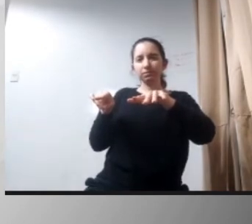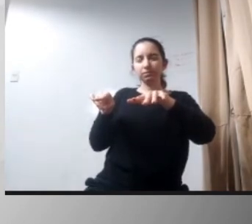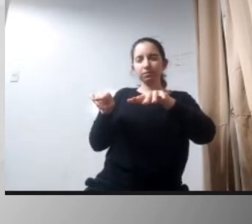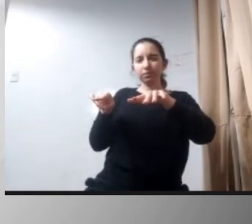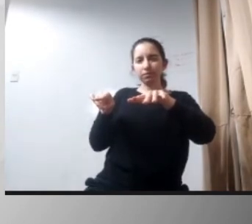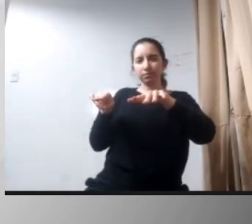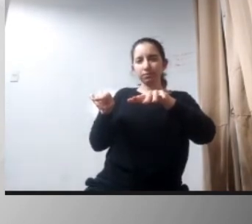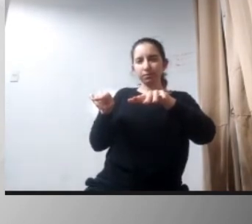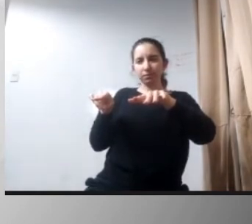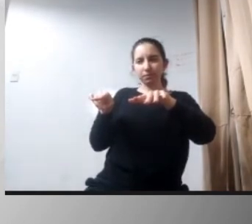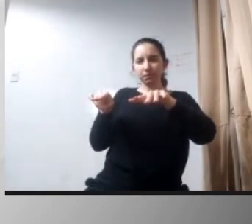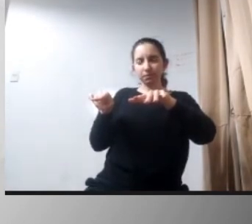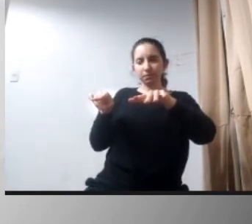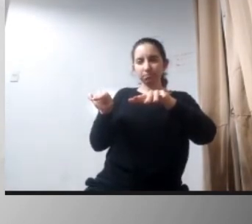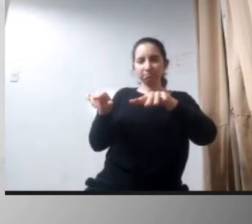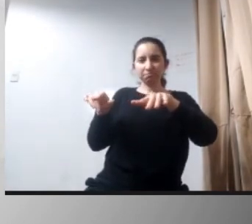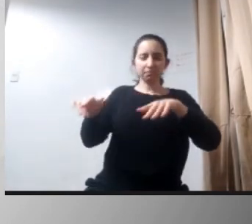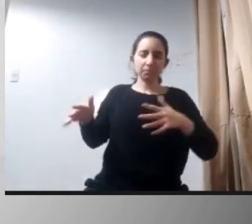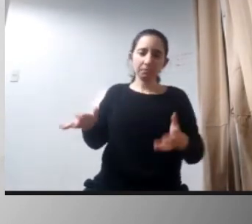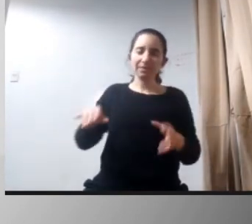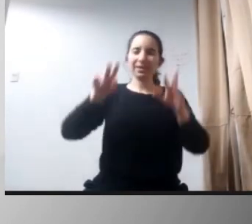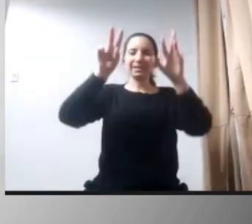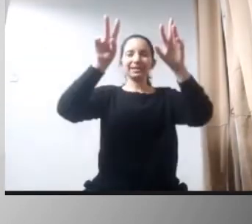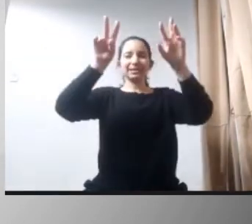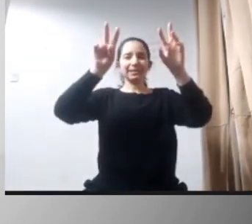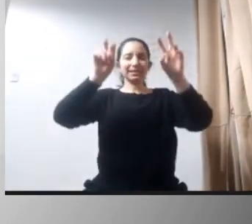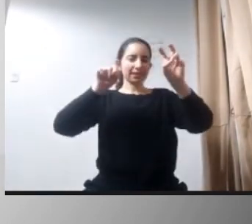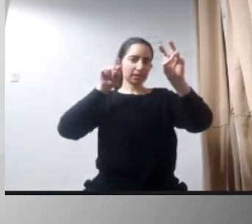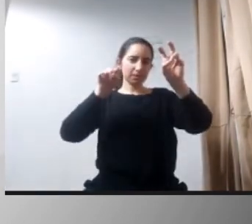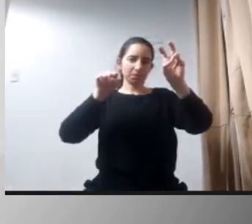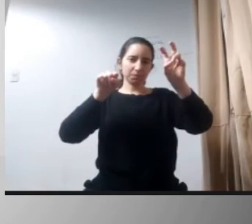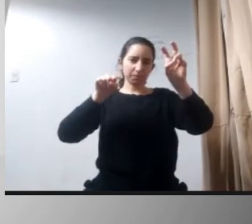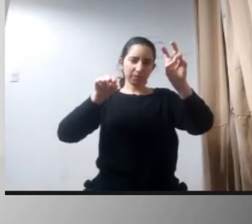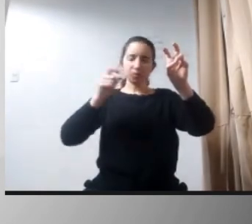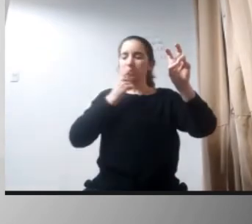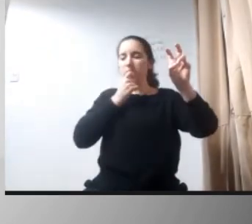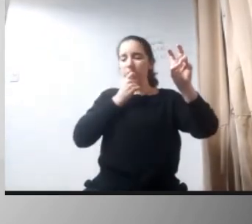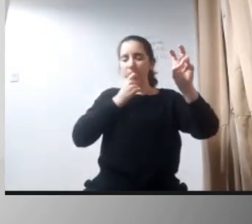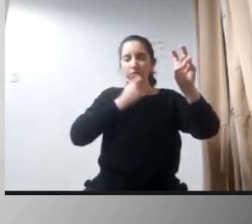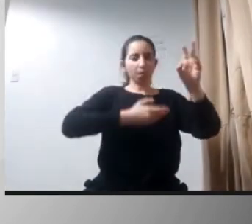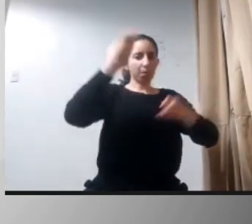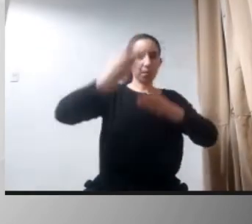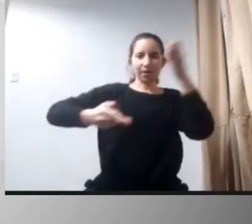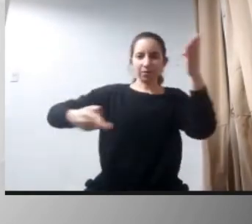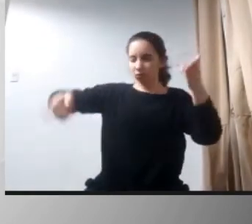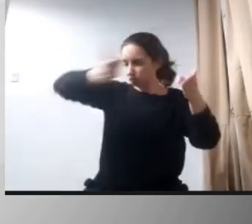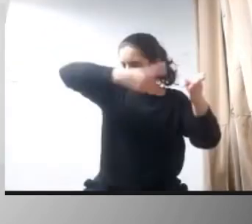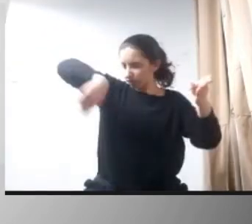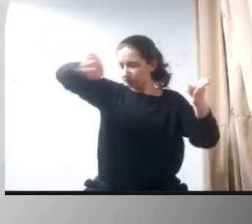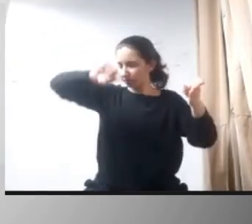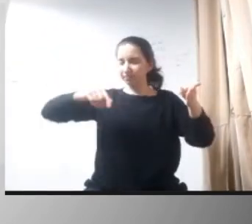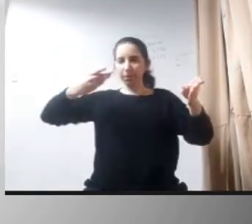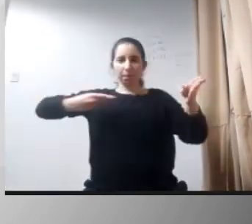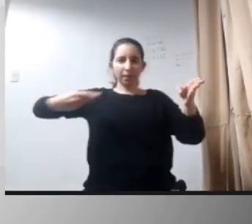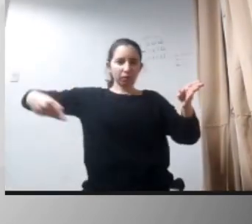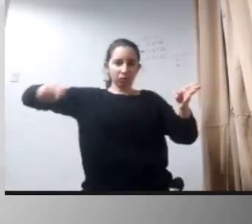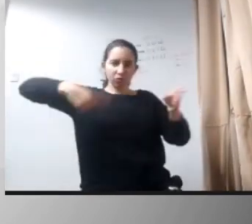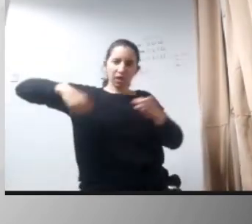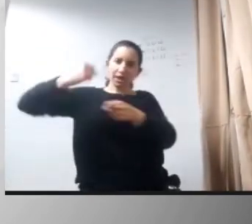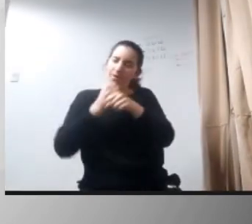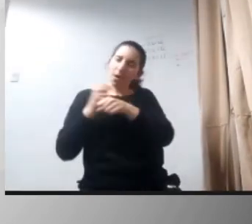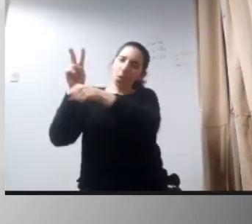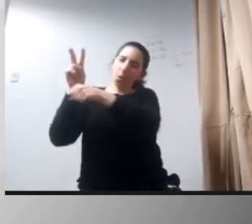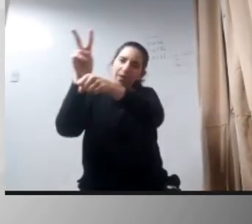que hay normas en relación con el cuidado de los otros que también deben ser profesionalizadas